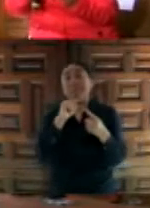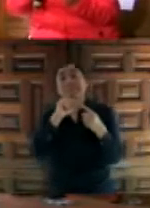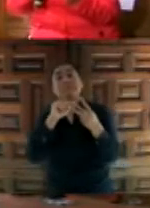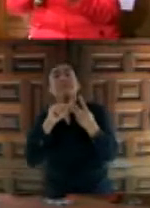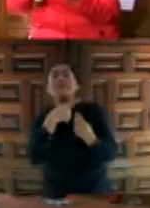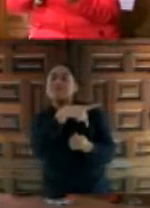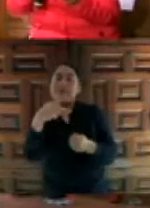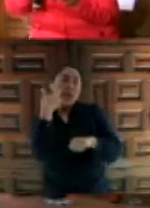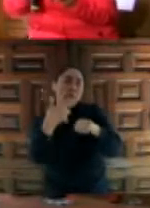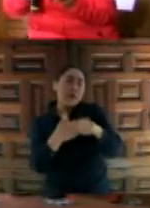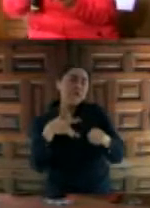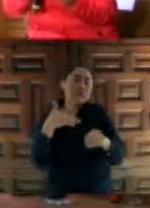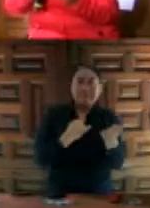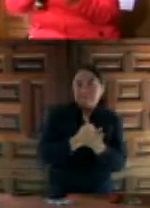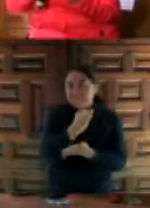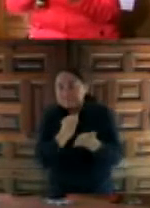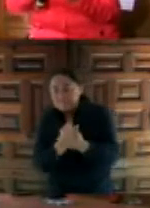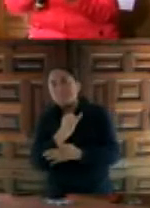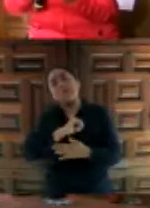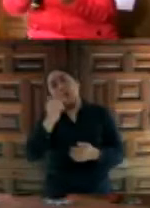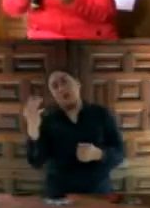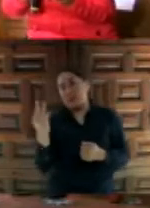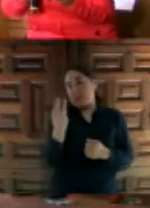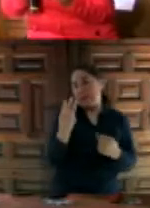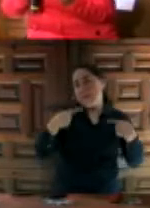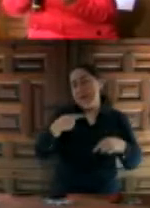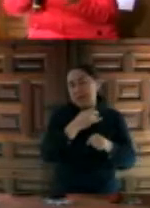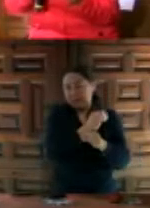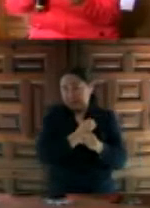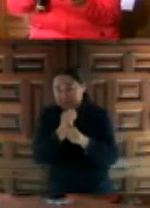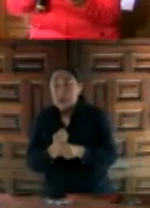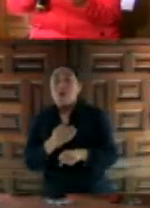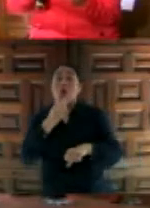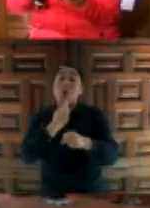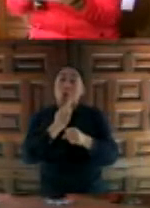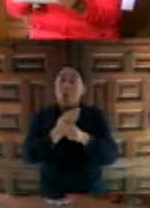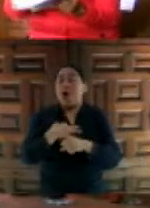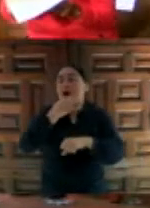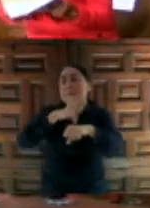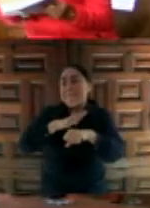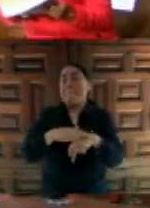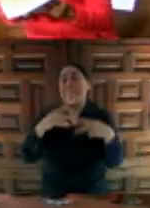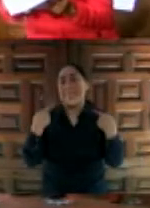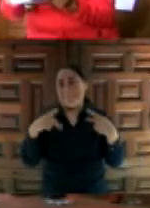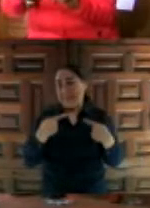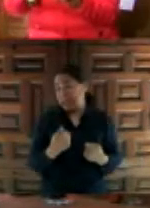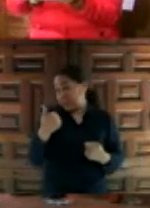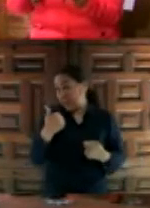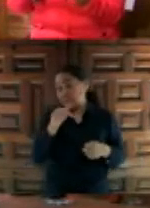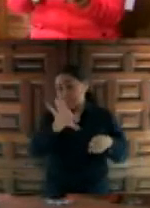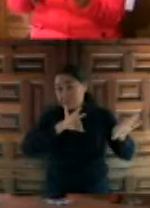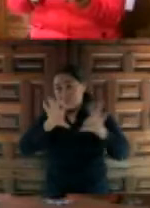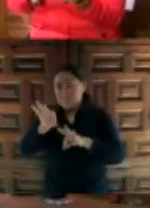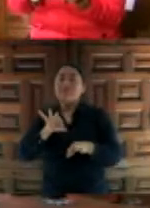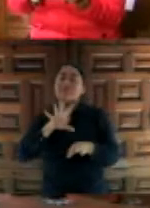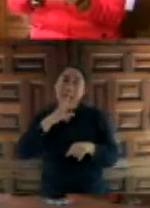de decisiones, y tres investigadores. Aunque cabe señalar que en esta ocasión los seis participantes tienen